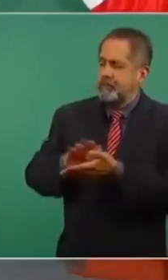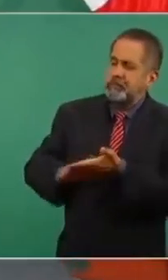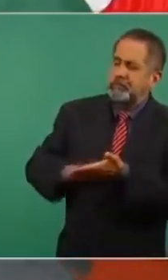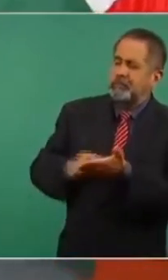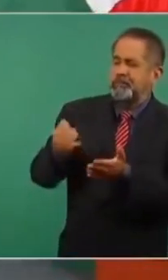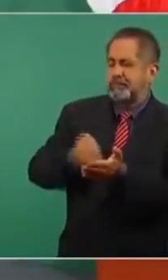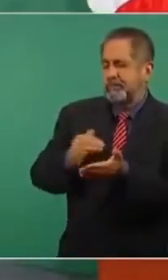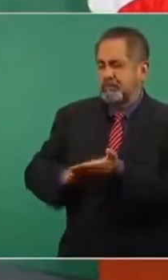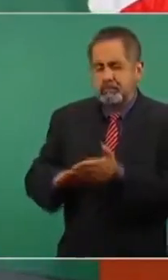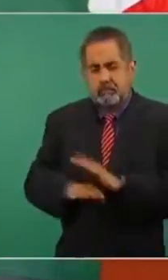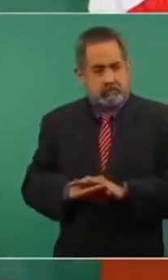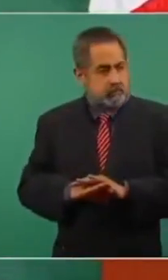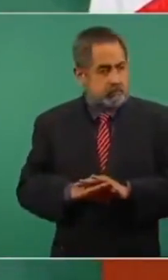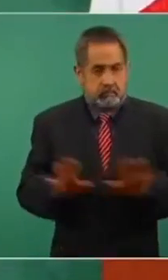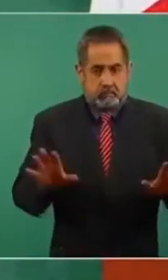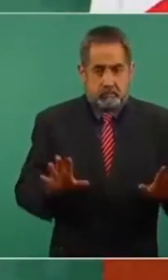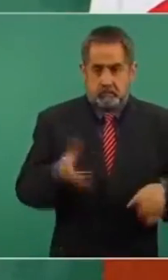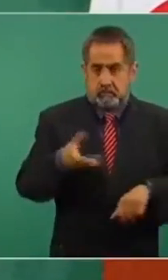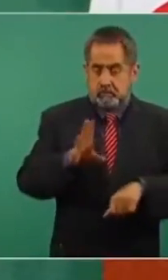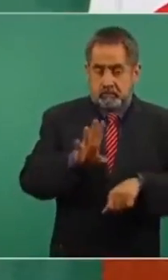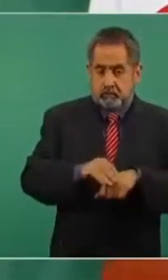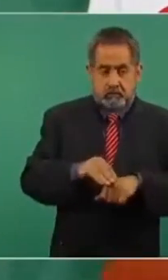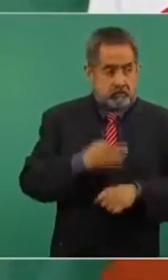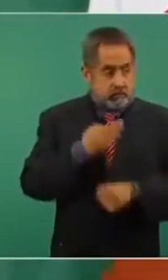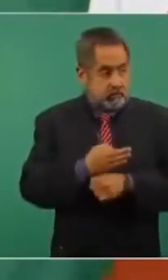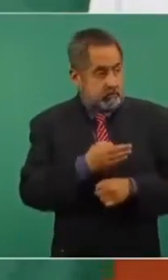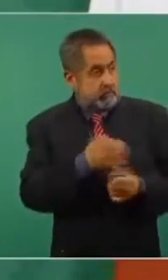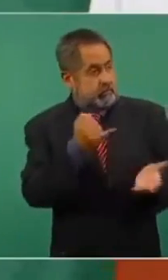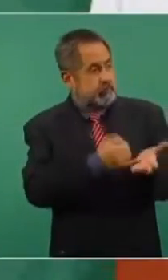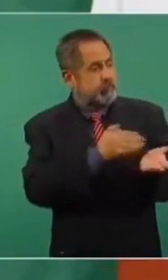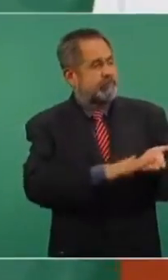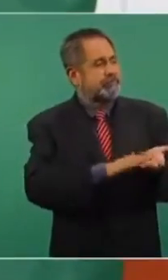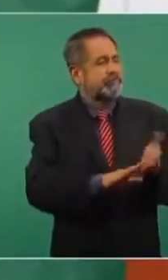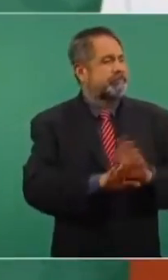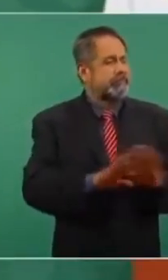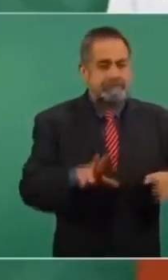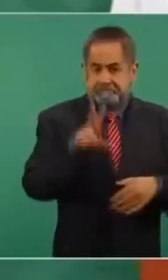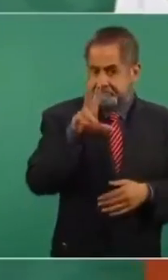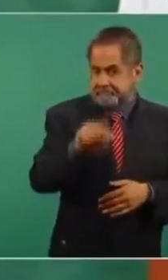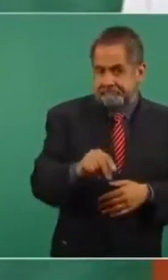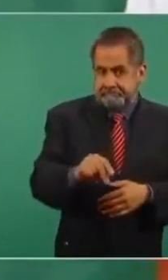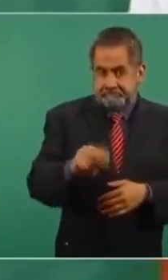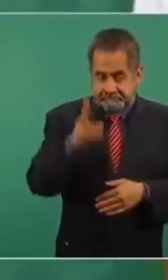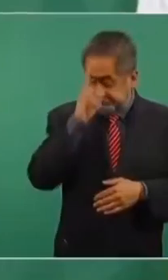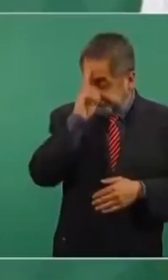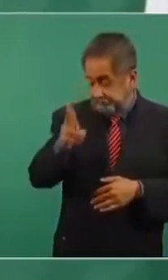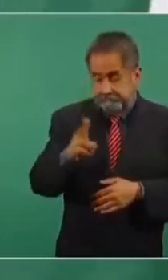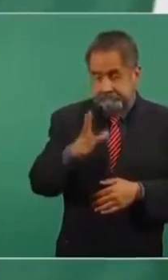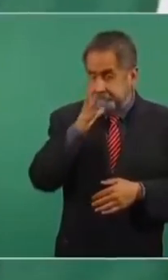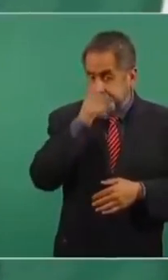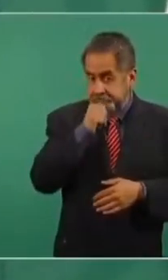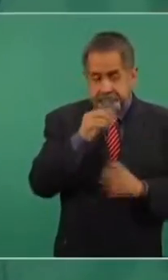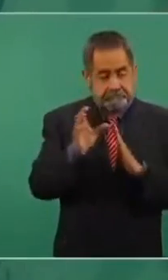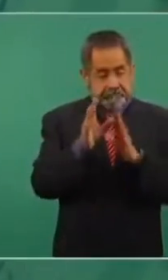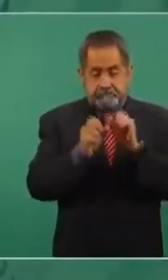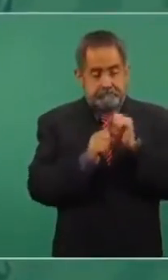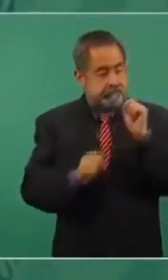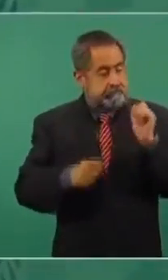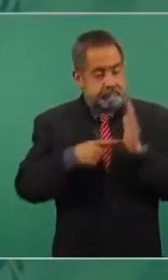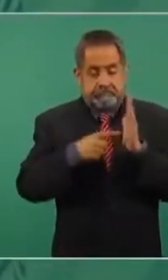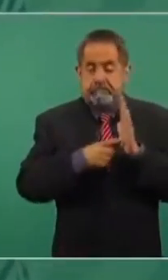los impuestos. Como ahora ya no hay la condonación de impuestos porque está prohibido por la